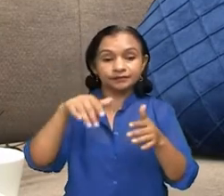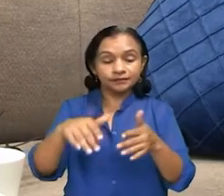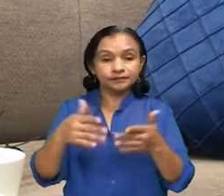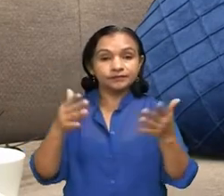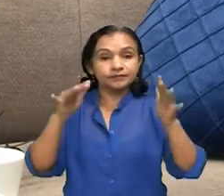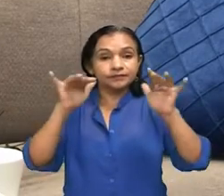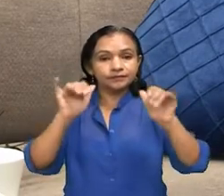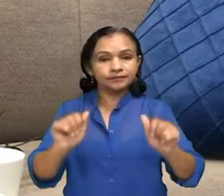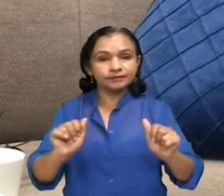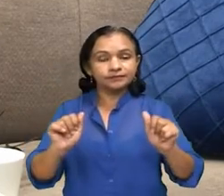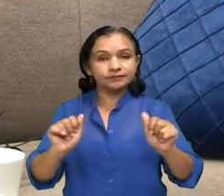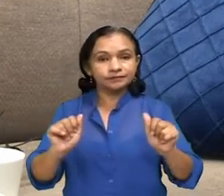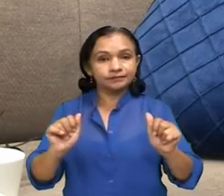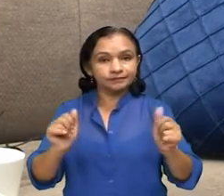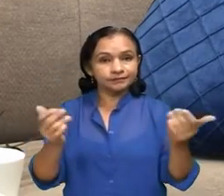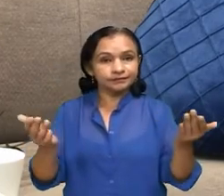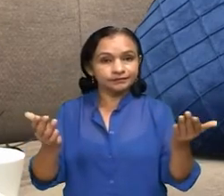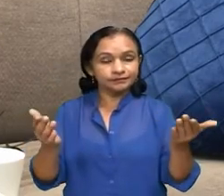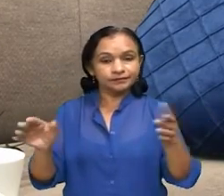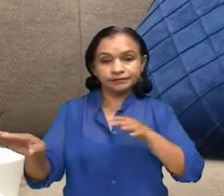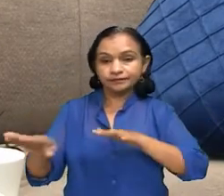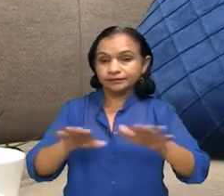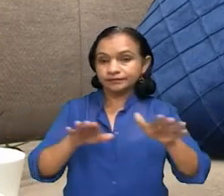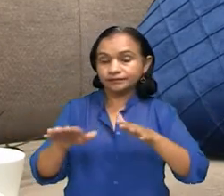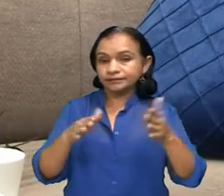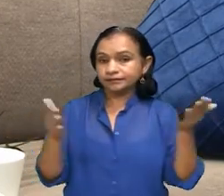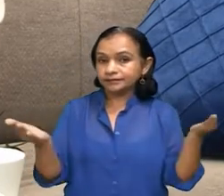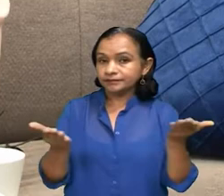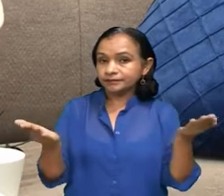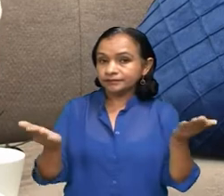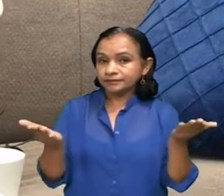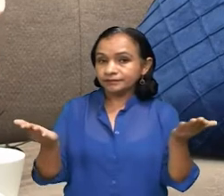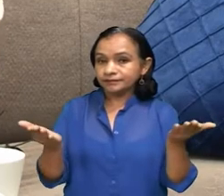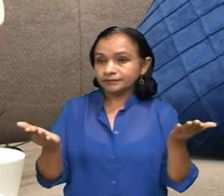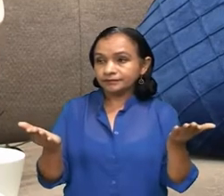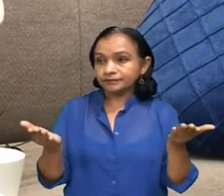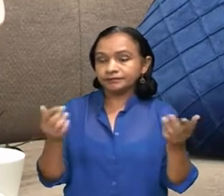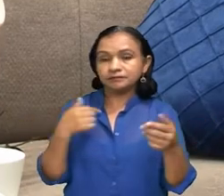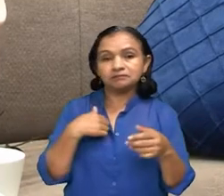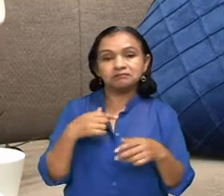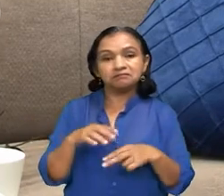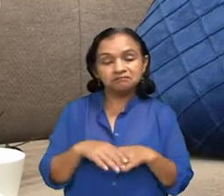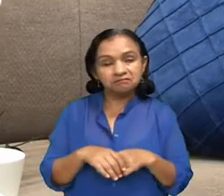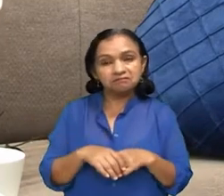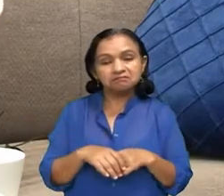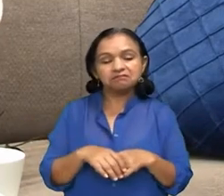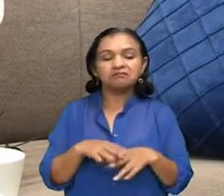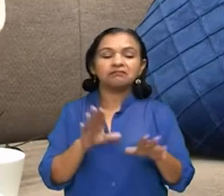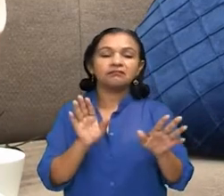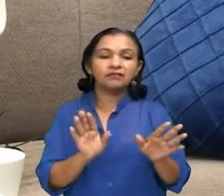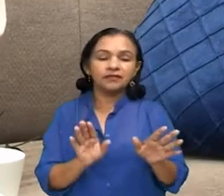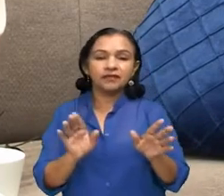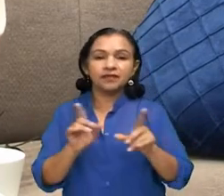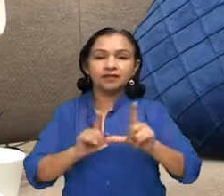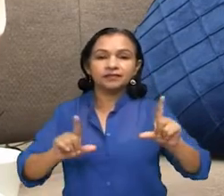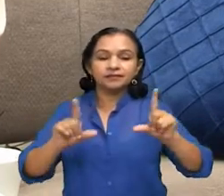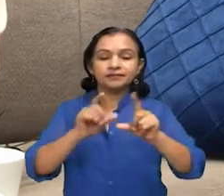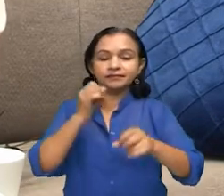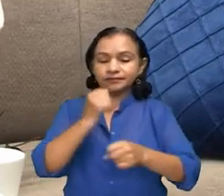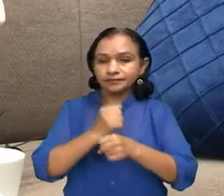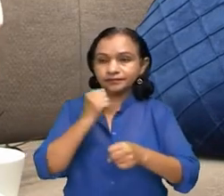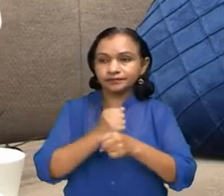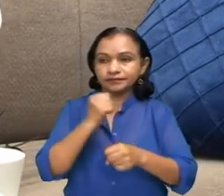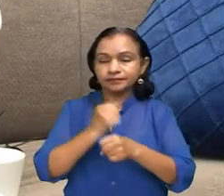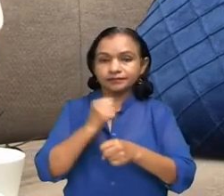es tecnológico. Entonces yo no me puedo quedar, claro, nada más en mi estado de confort, en mi lugar de trabajo,